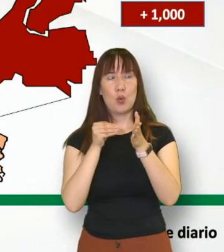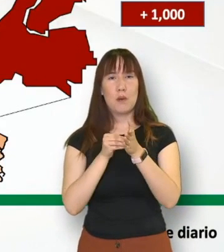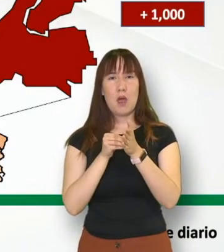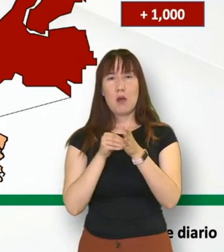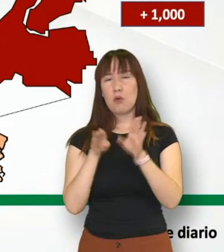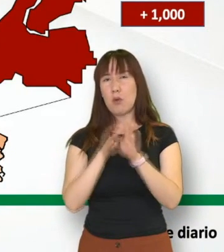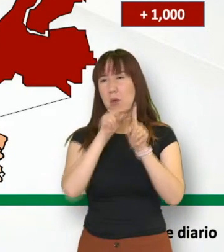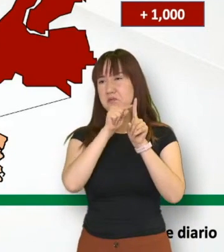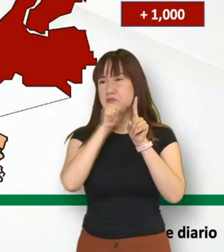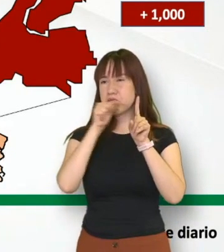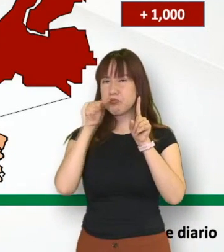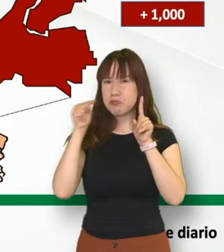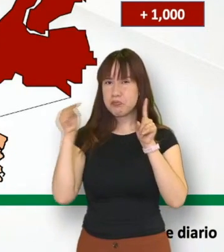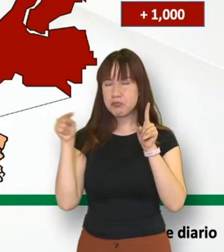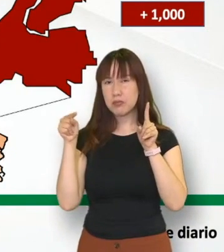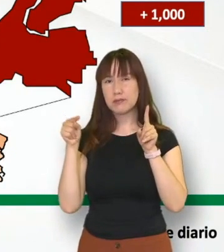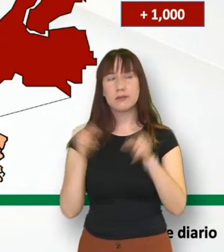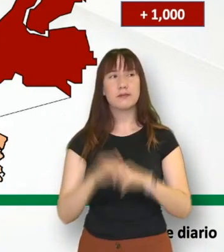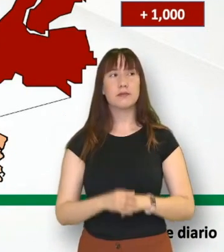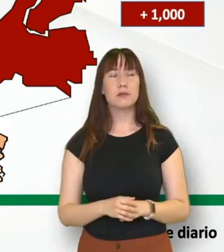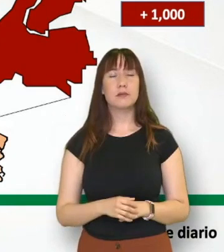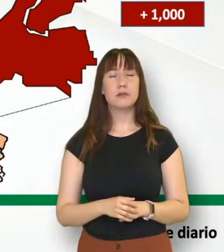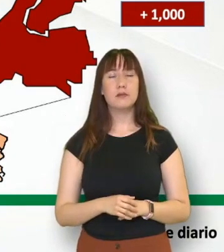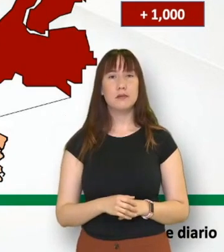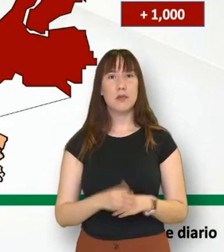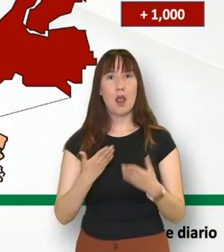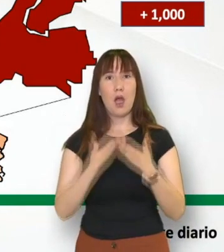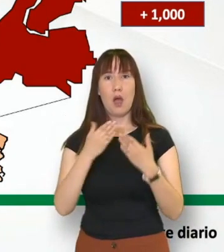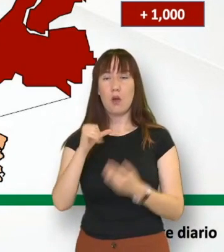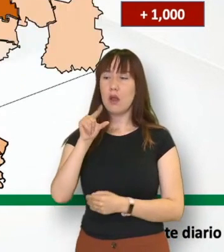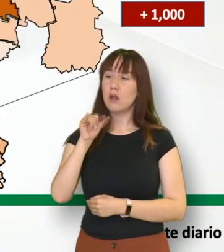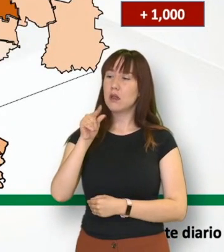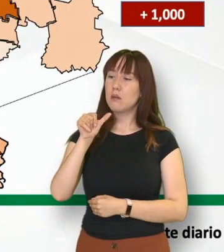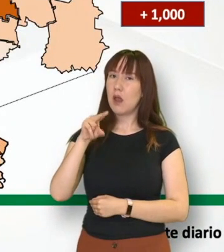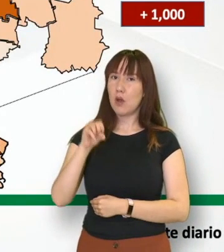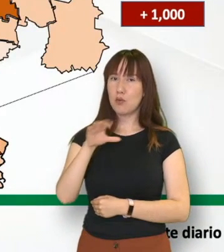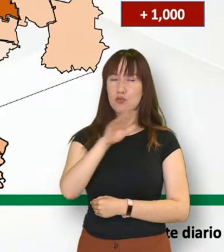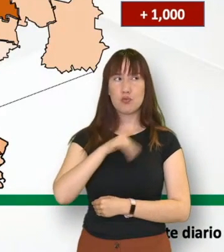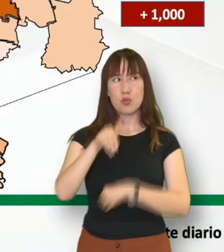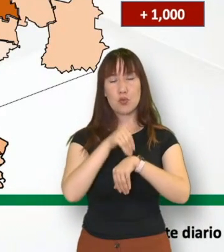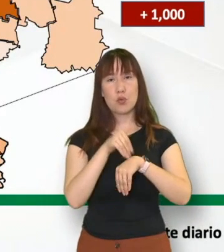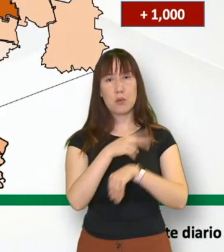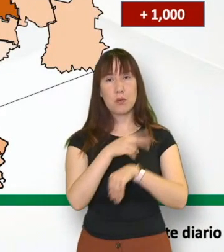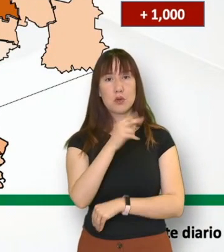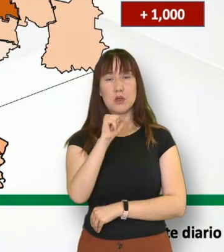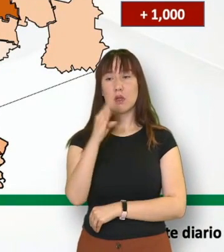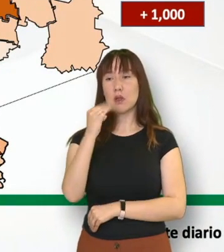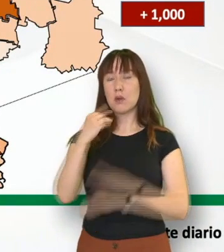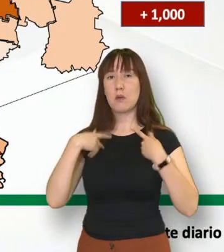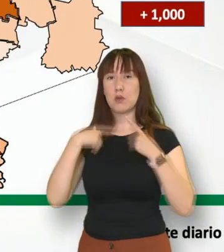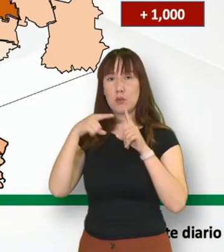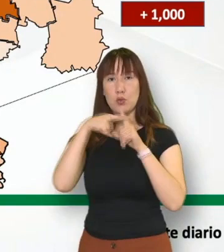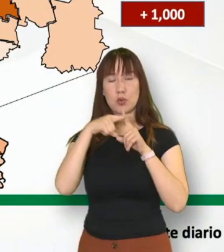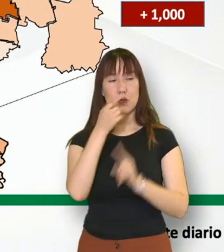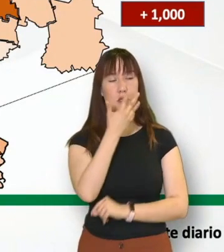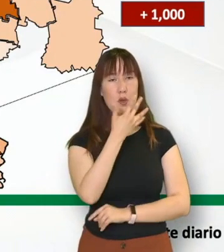este comportamiento estable. Y bueno, en función de los registros, vemos que en la zona del altiplano estamos teniendo un incremento de 69 casos. Vemos